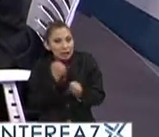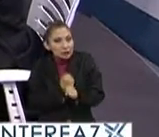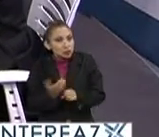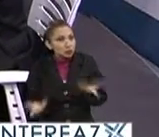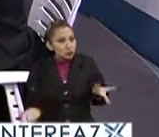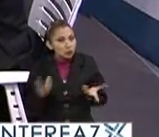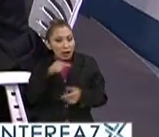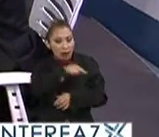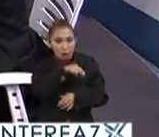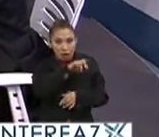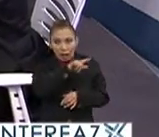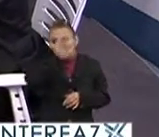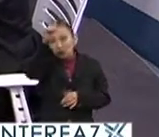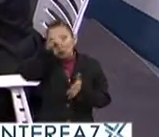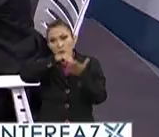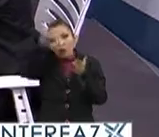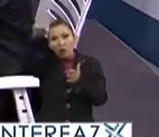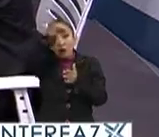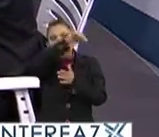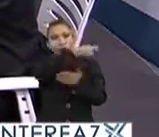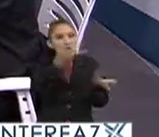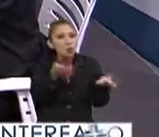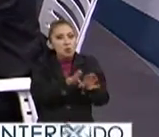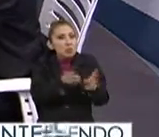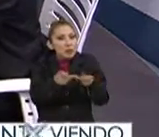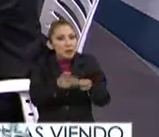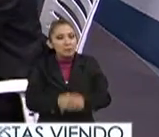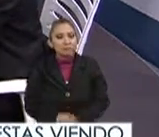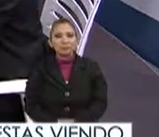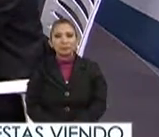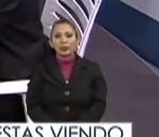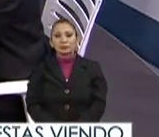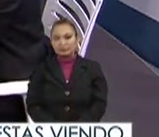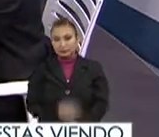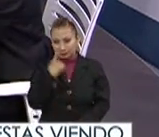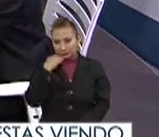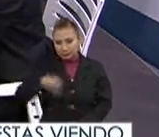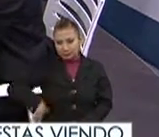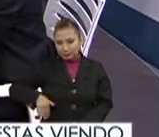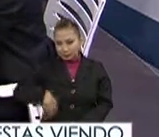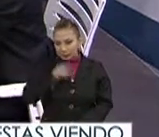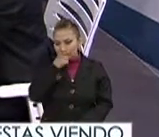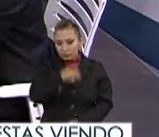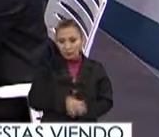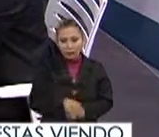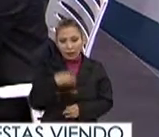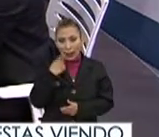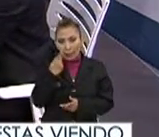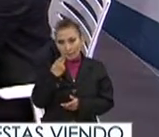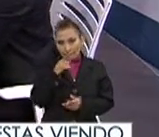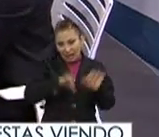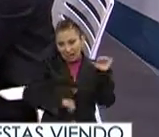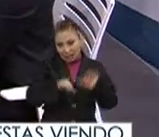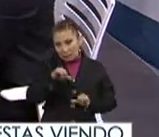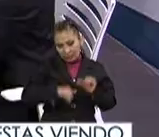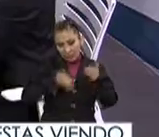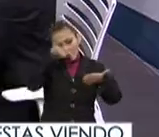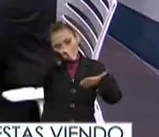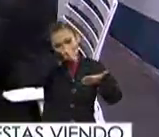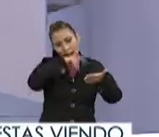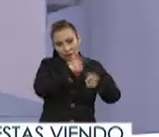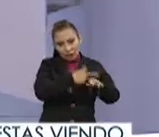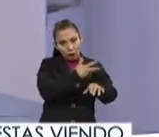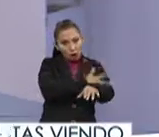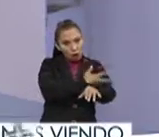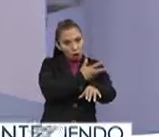el año, no solo en el Munal, sino en el resto de la ciudad y del país. Claro. Bueno, como comentaba hace un momento, la programación que llevamos a cabo en la